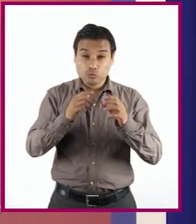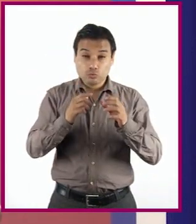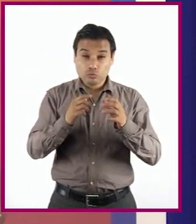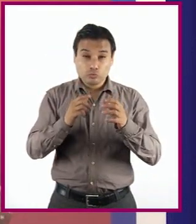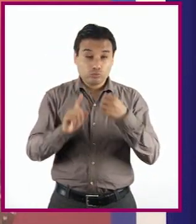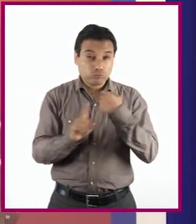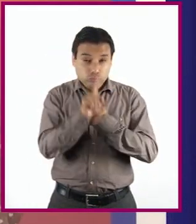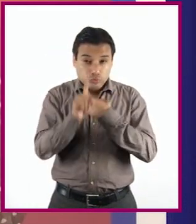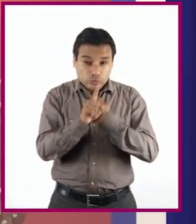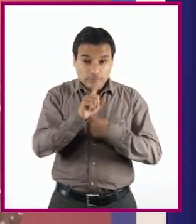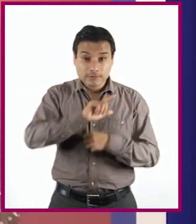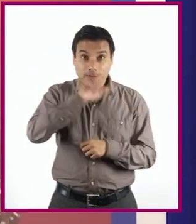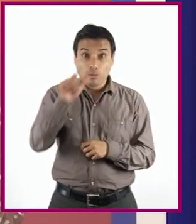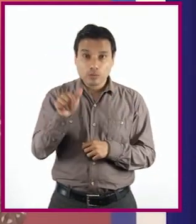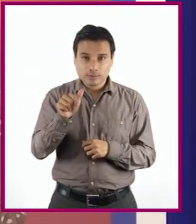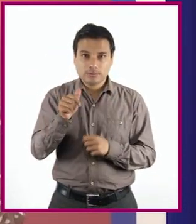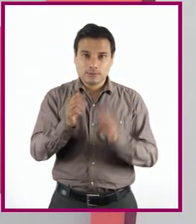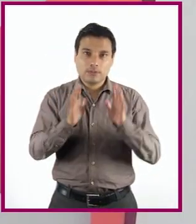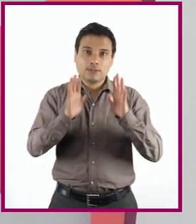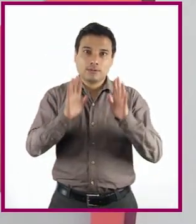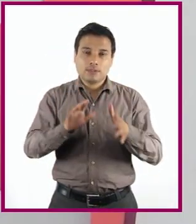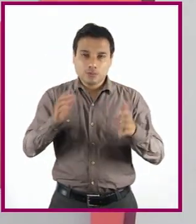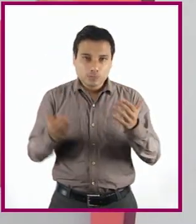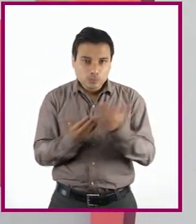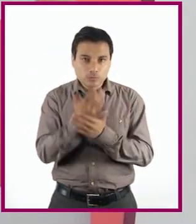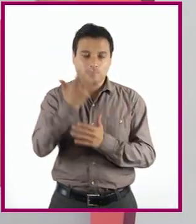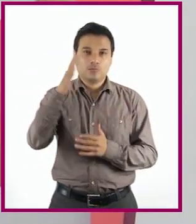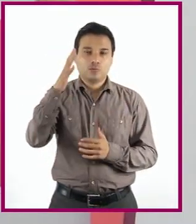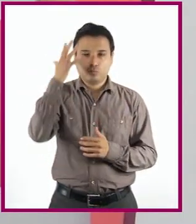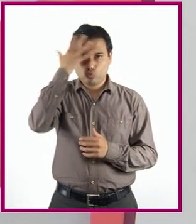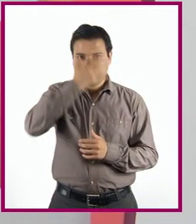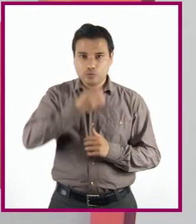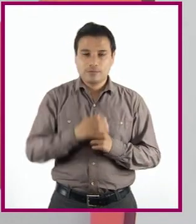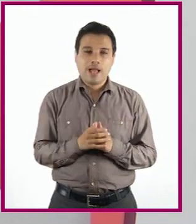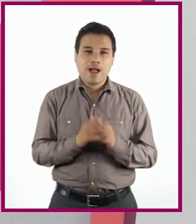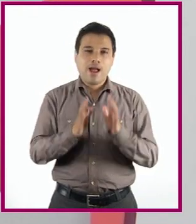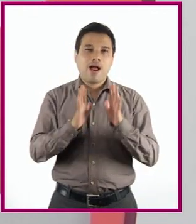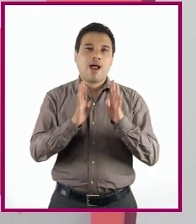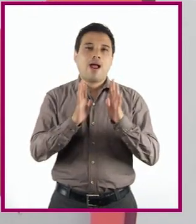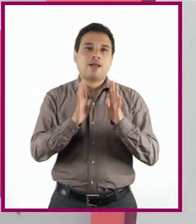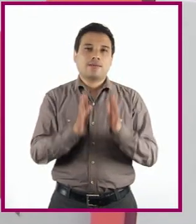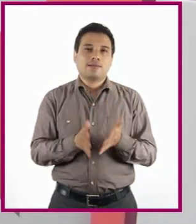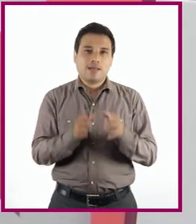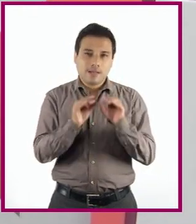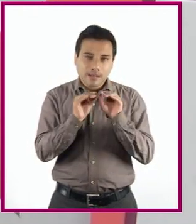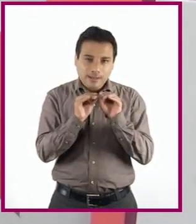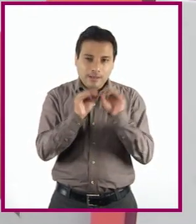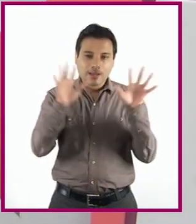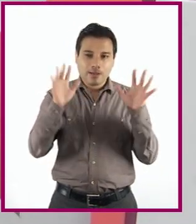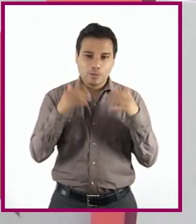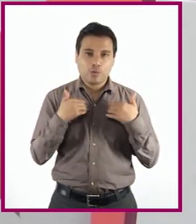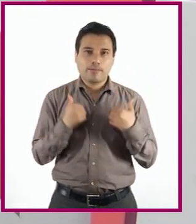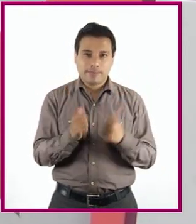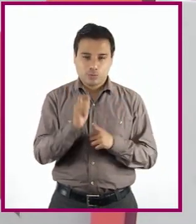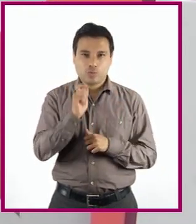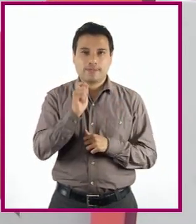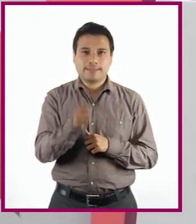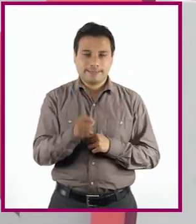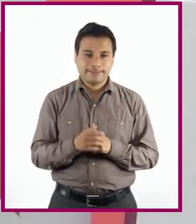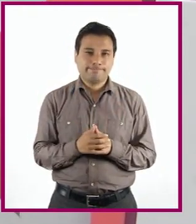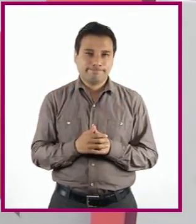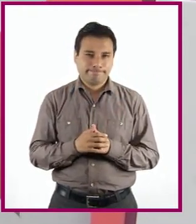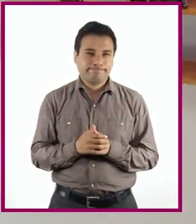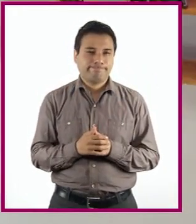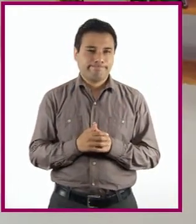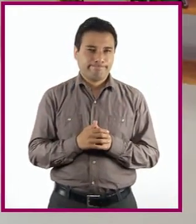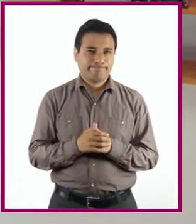un bonito día soleado. Muy bien, profesora. Ahora me queda más claro a qué nos referimos con sucesión en las autobiografías. Y